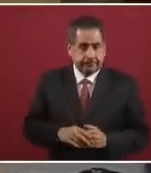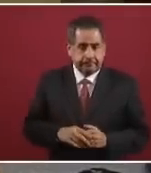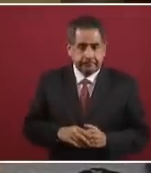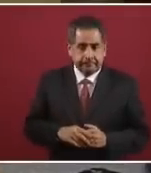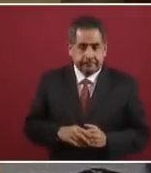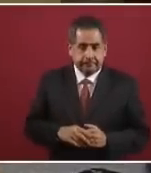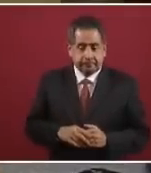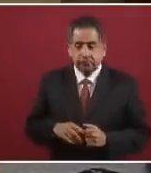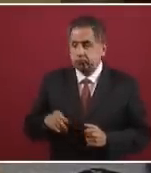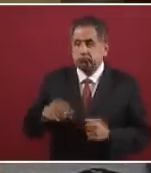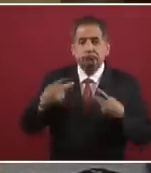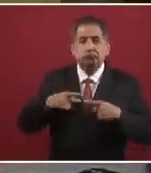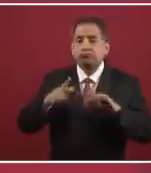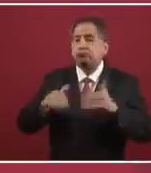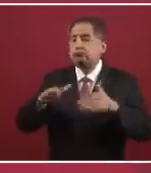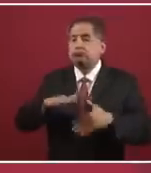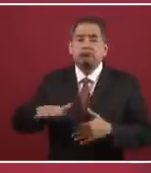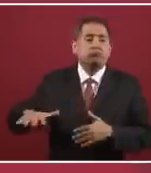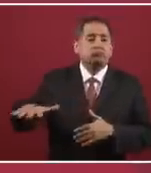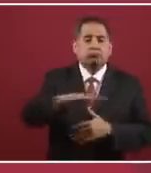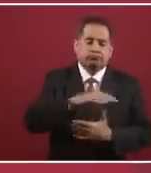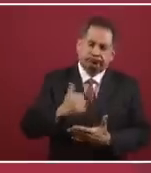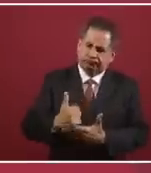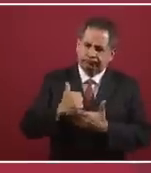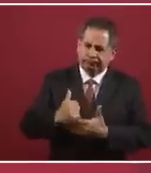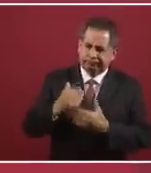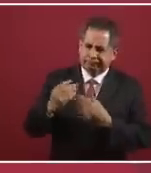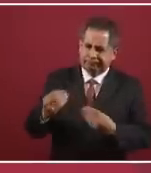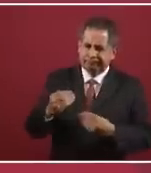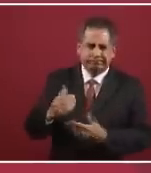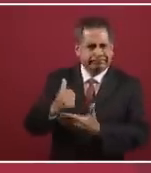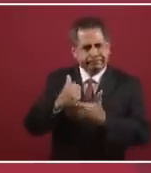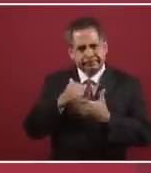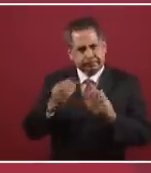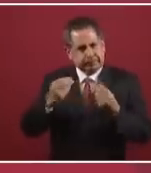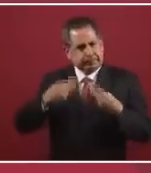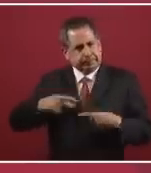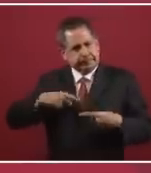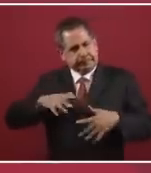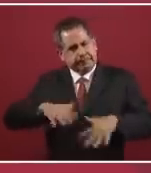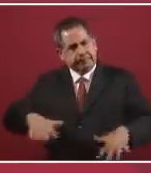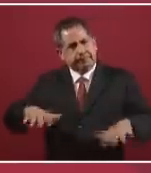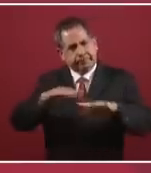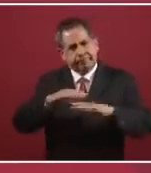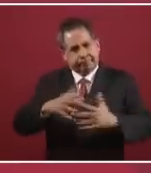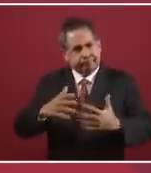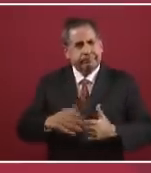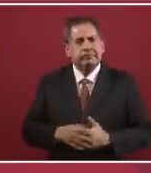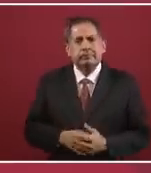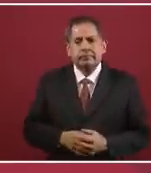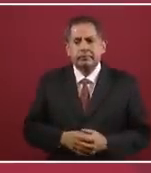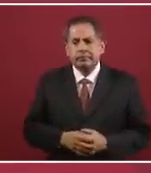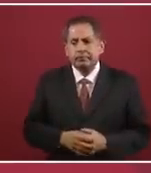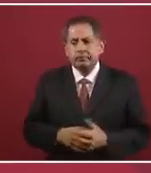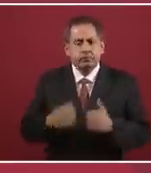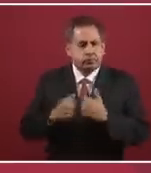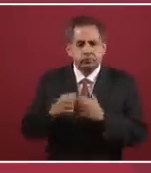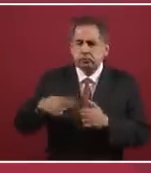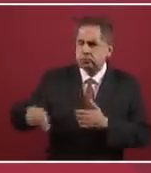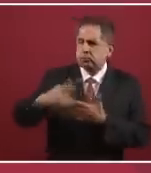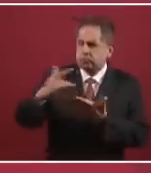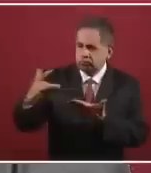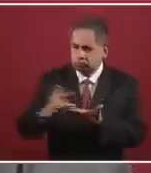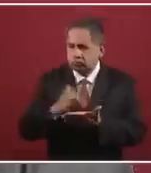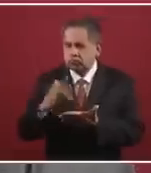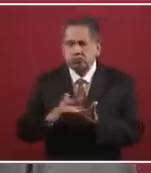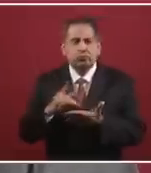ayudando al pueblo principalmente está ayudando mucho a la gente con su apoyo con su